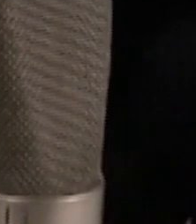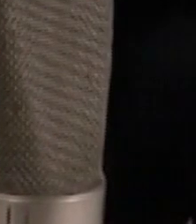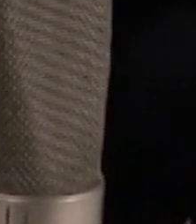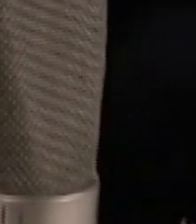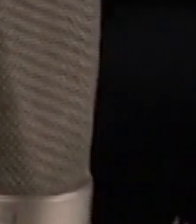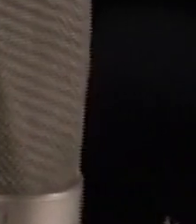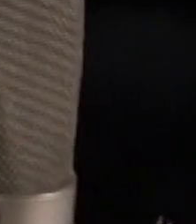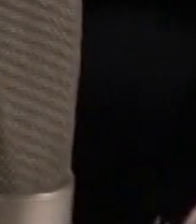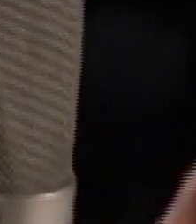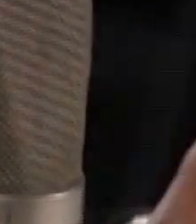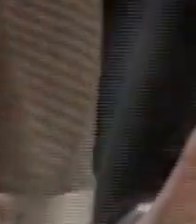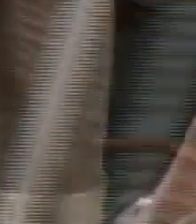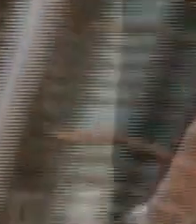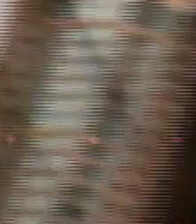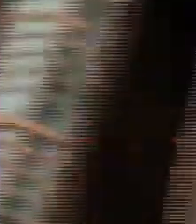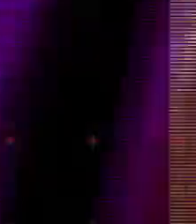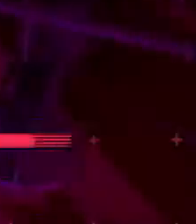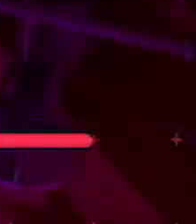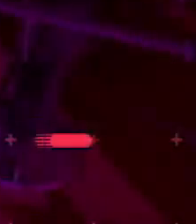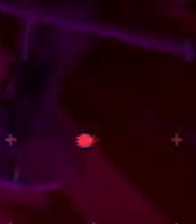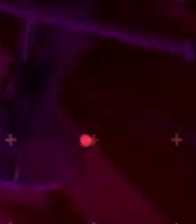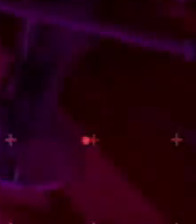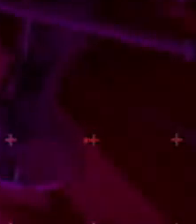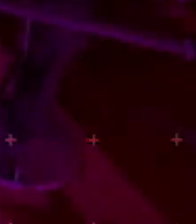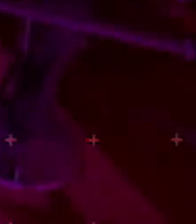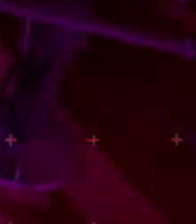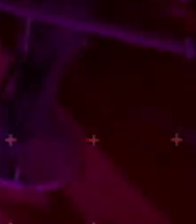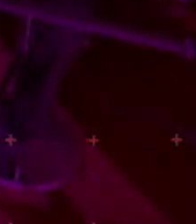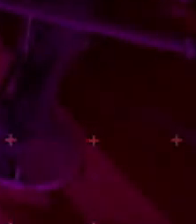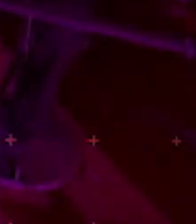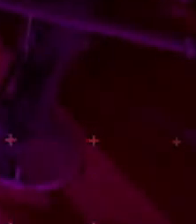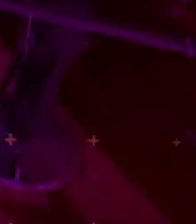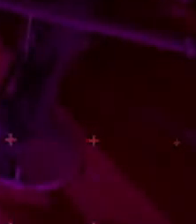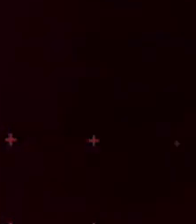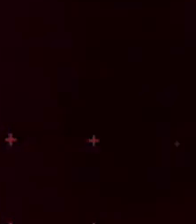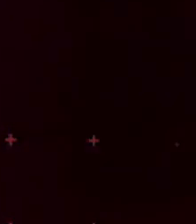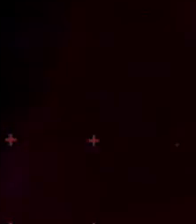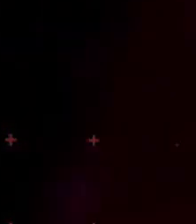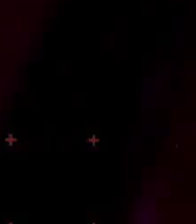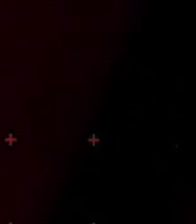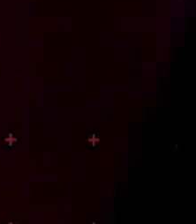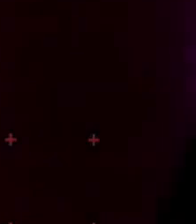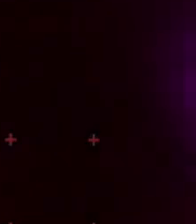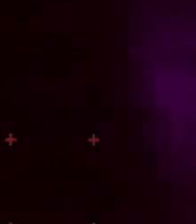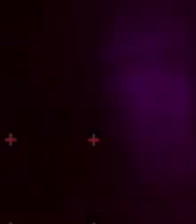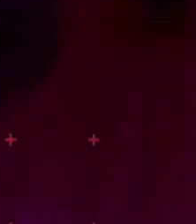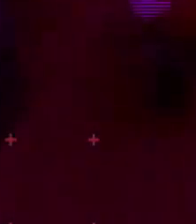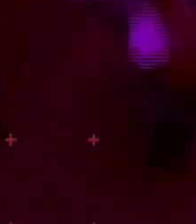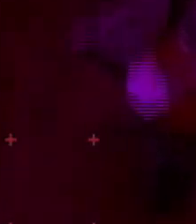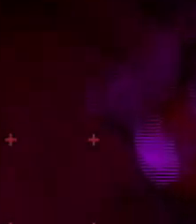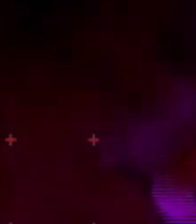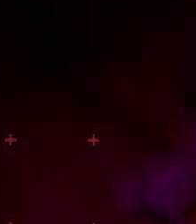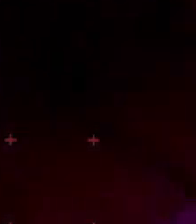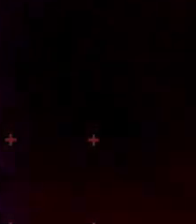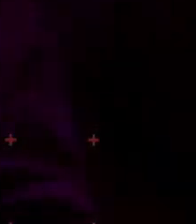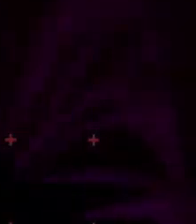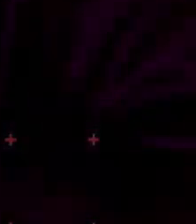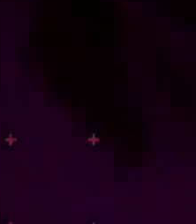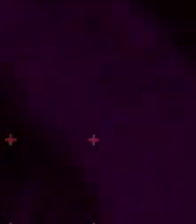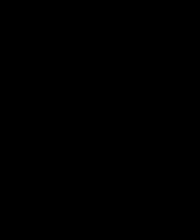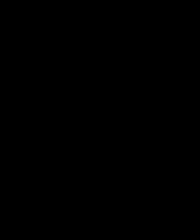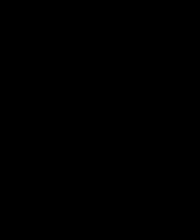un barrilete y 3 niños. Este domingo 23 de mayo a las 4 de la tarde, en 13, Costa